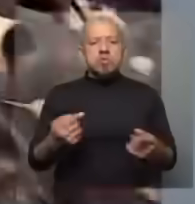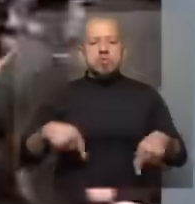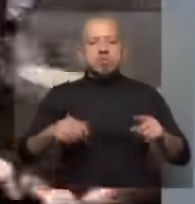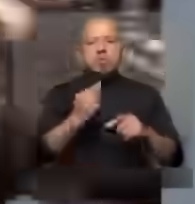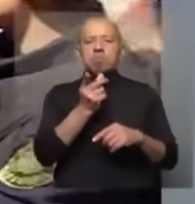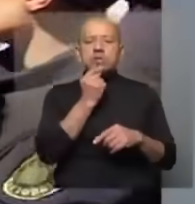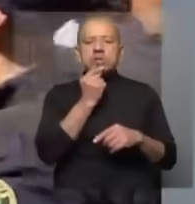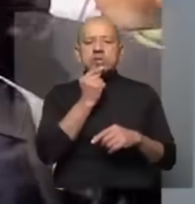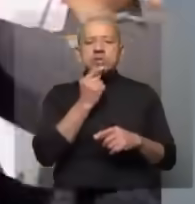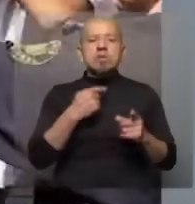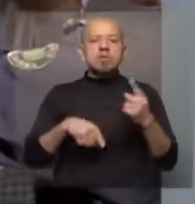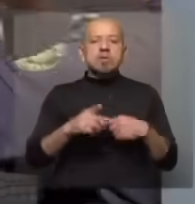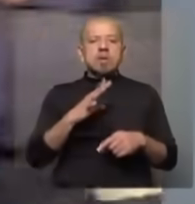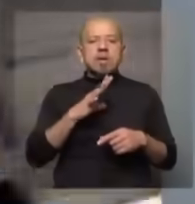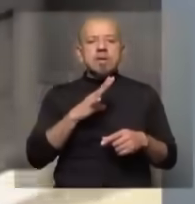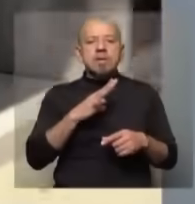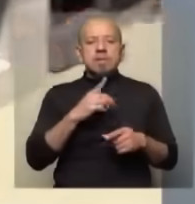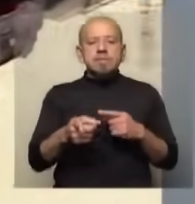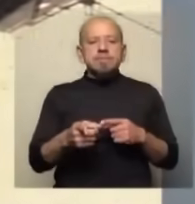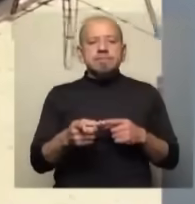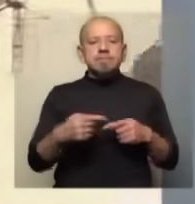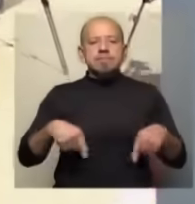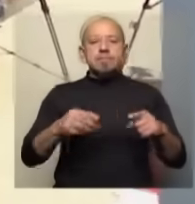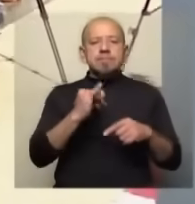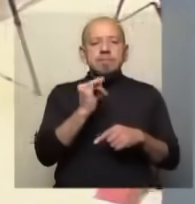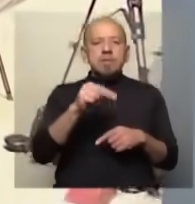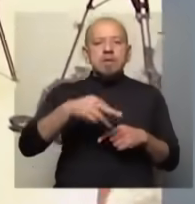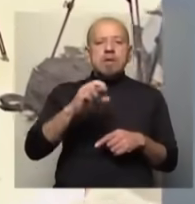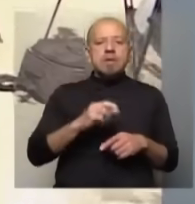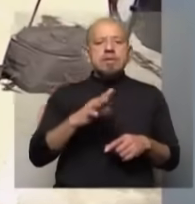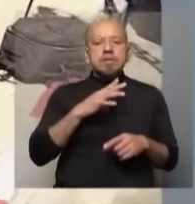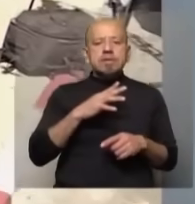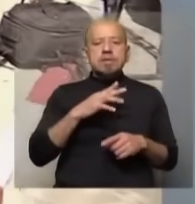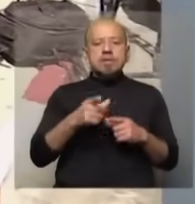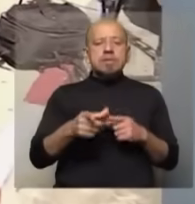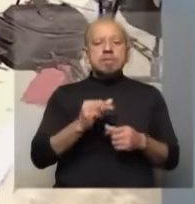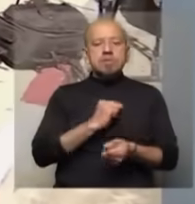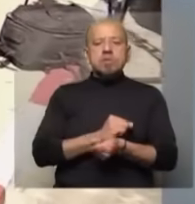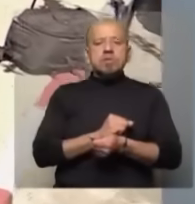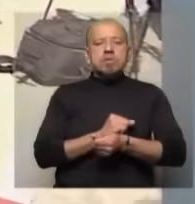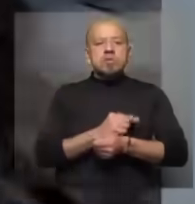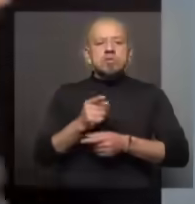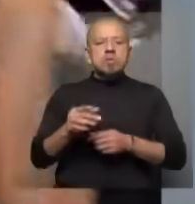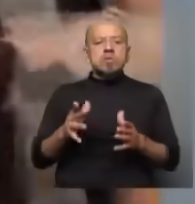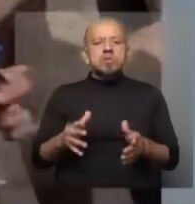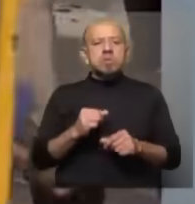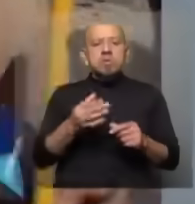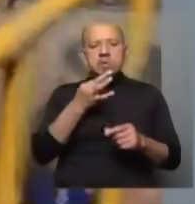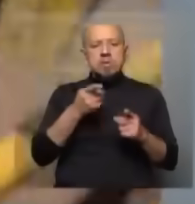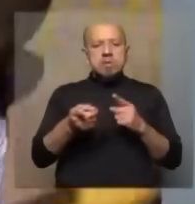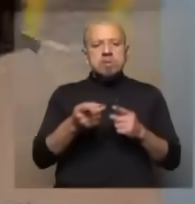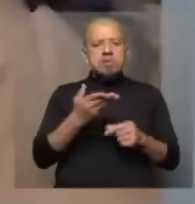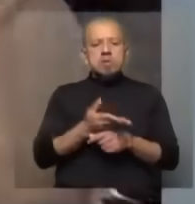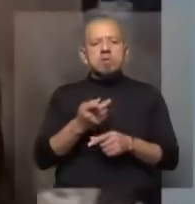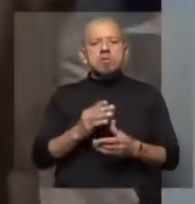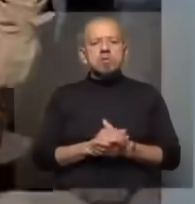policías de hecho tenemos un jerarca de linea r detenido desde las 19 horas del día de hoy puede confirmar el pedido